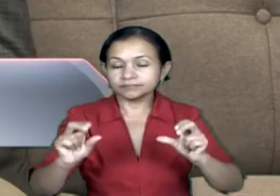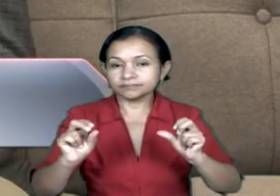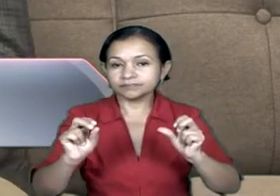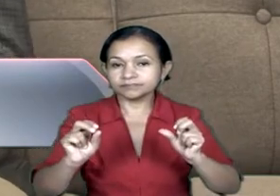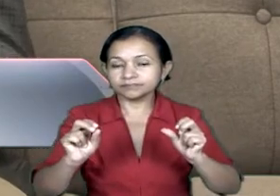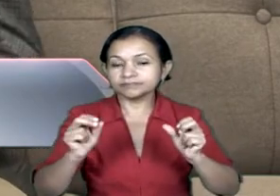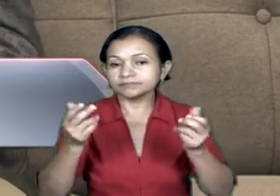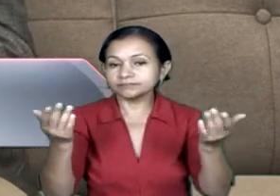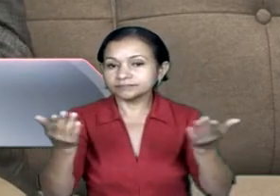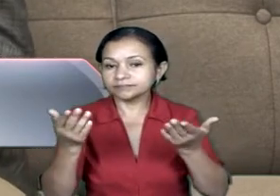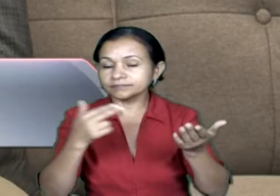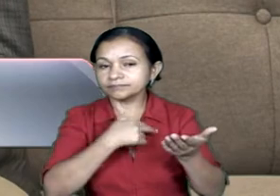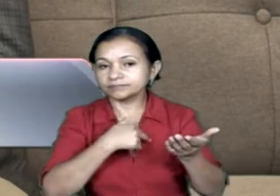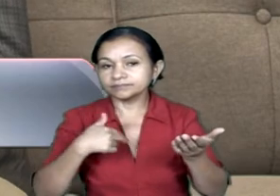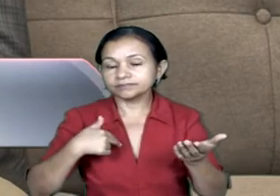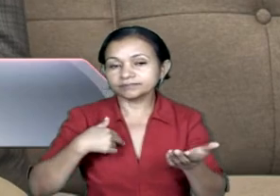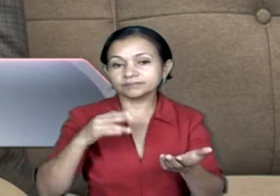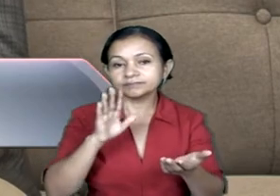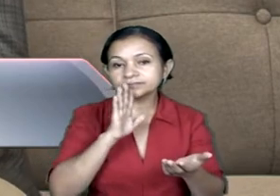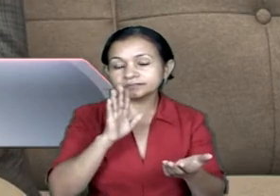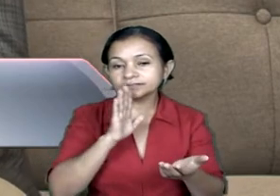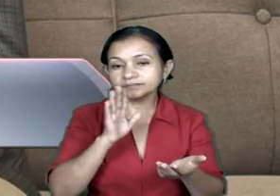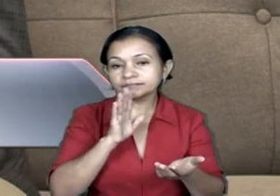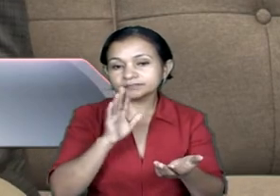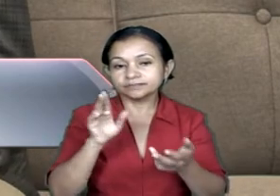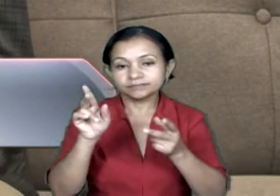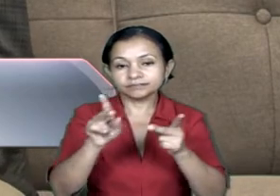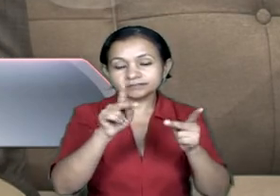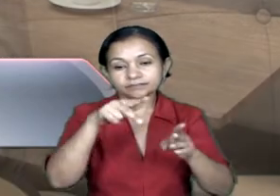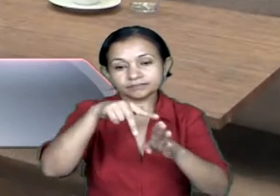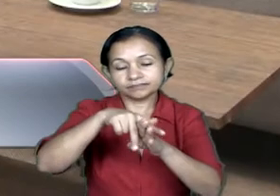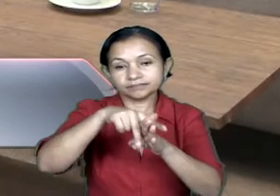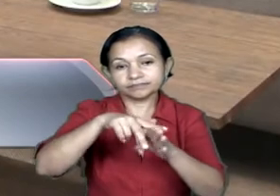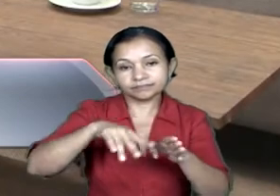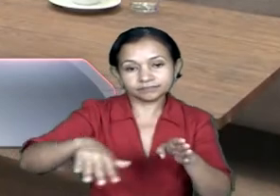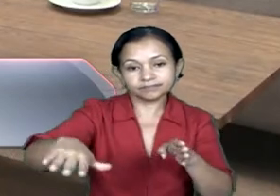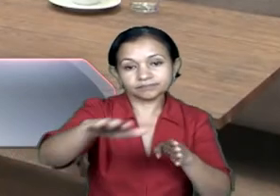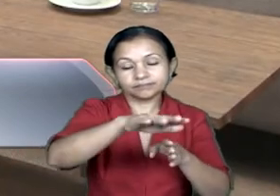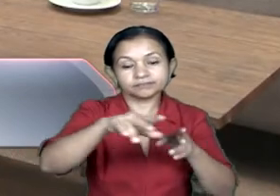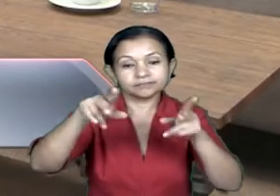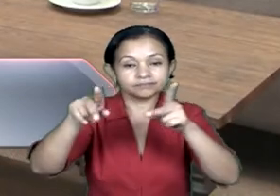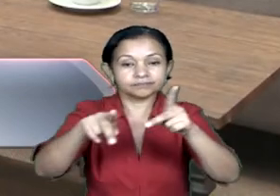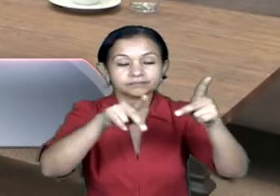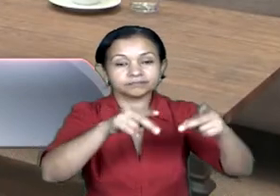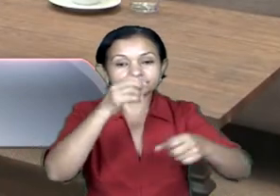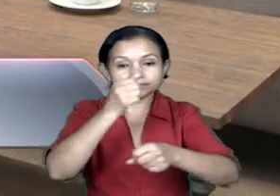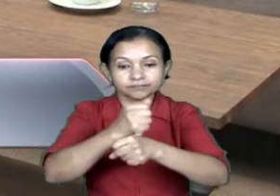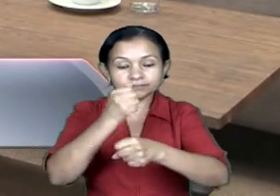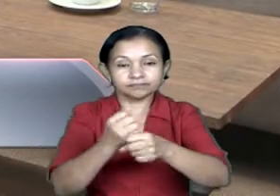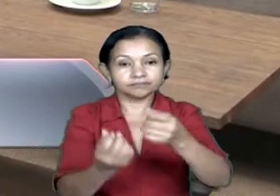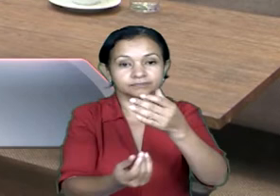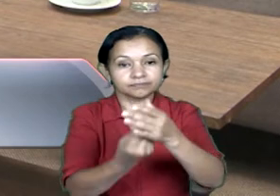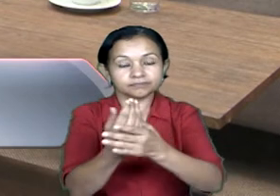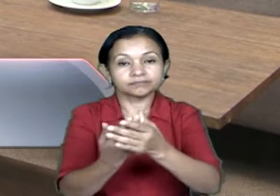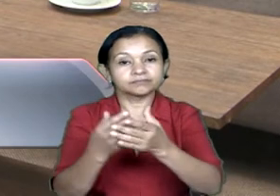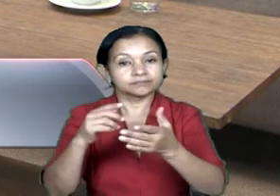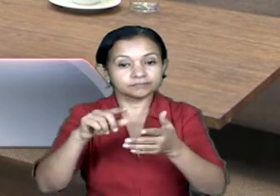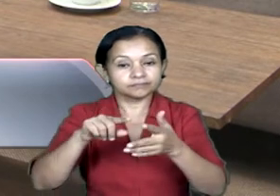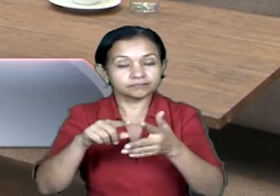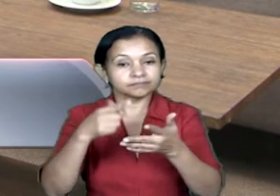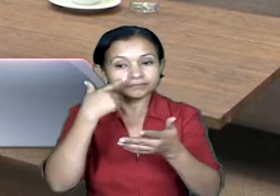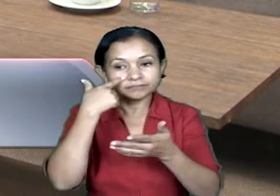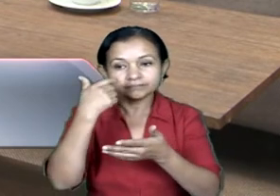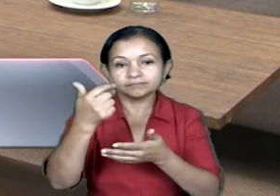país, conversando con los campesinos, con los productores. Y por eso conocemos muy bien la